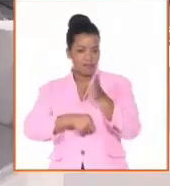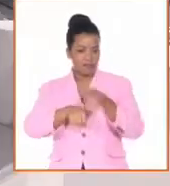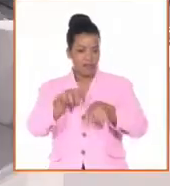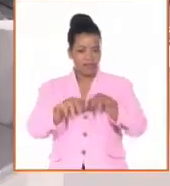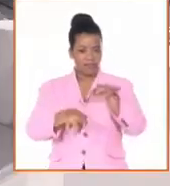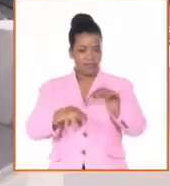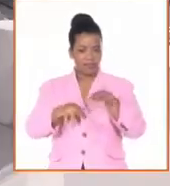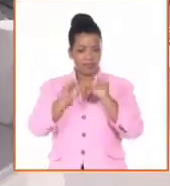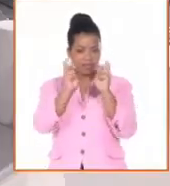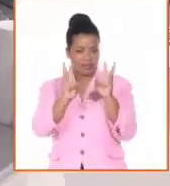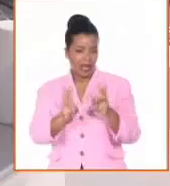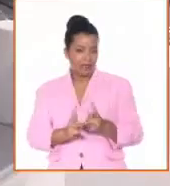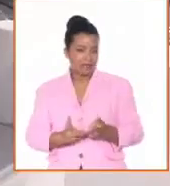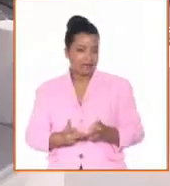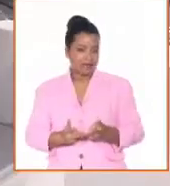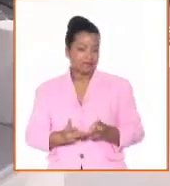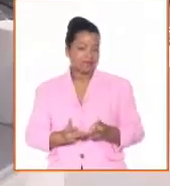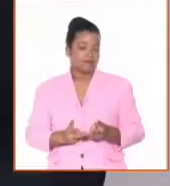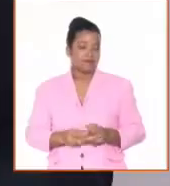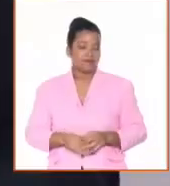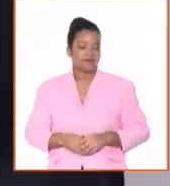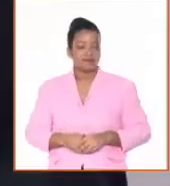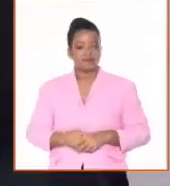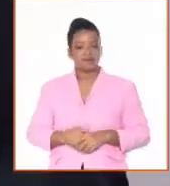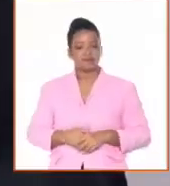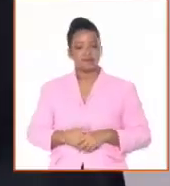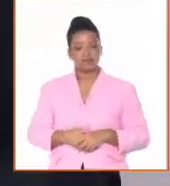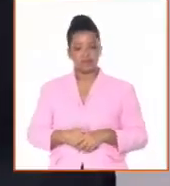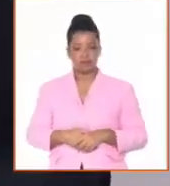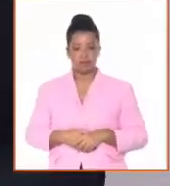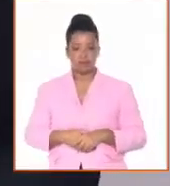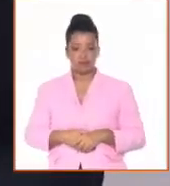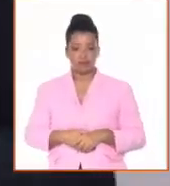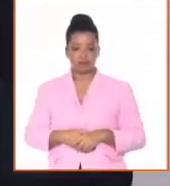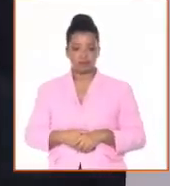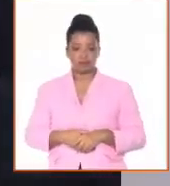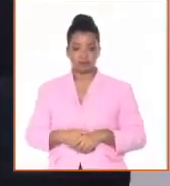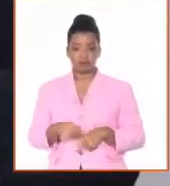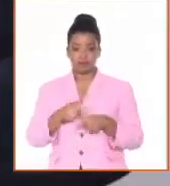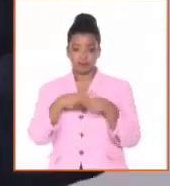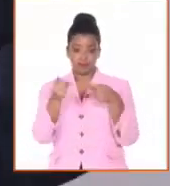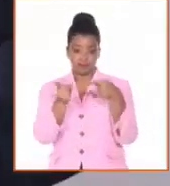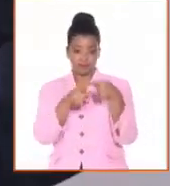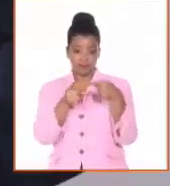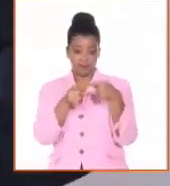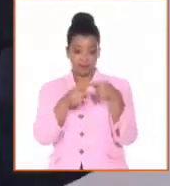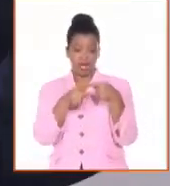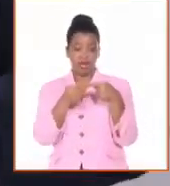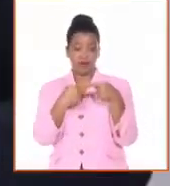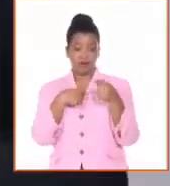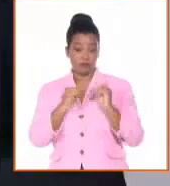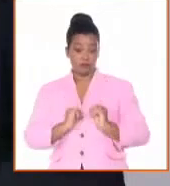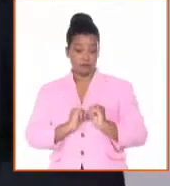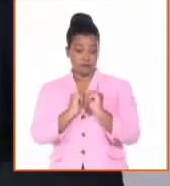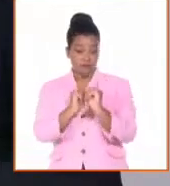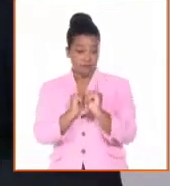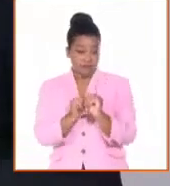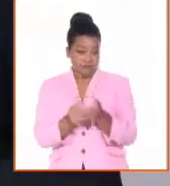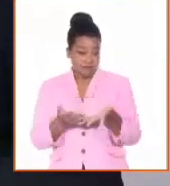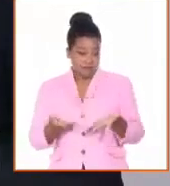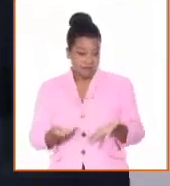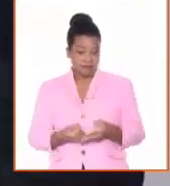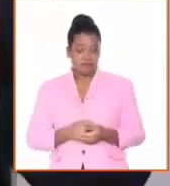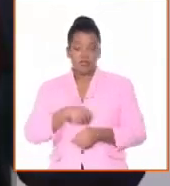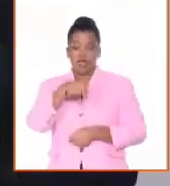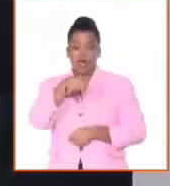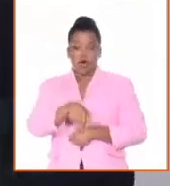avanzado En qué se puede En qué se puede aplicar bueno en primer lugar podemos informar que hoy todo lo registradores